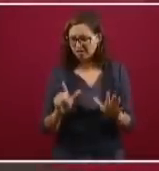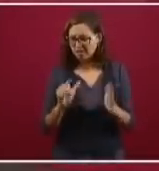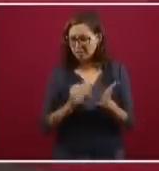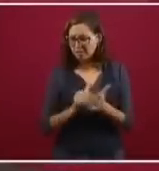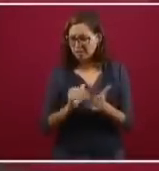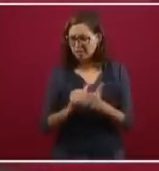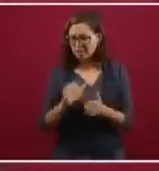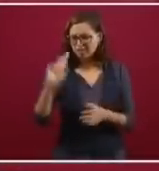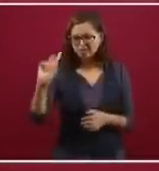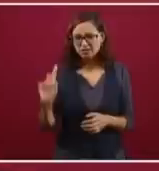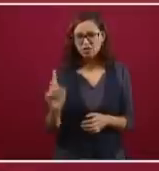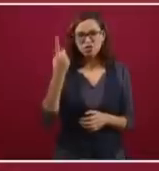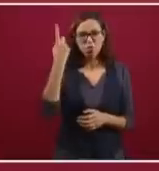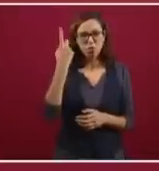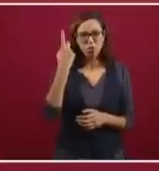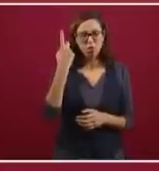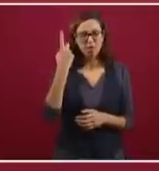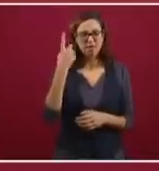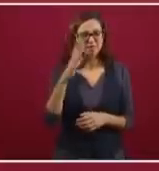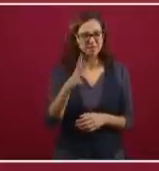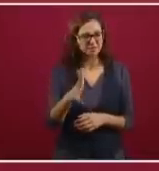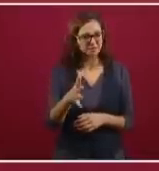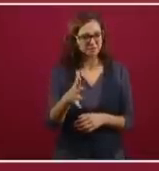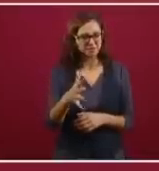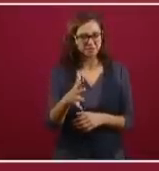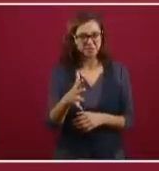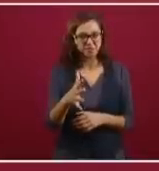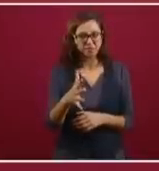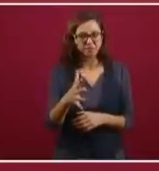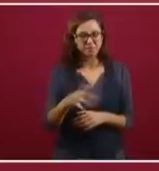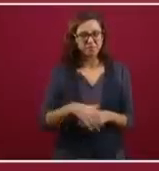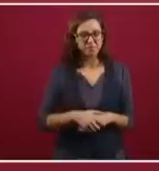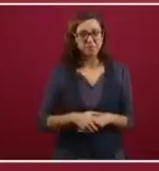5-7 mil millones de dólares, y hubo demanda